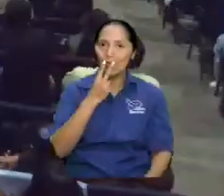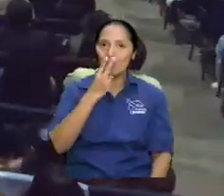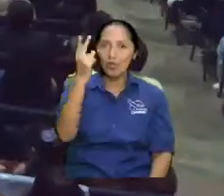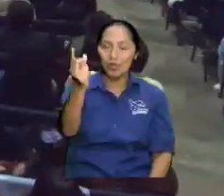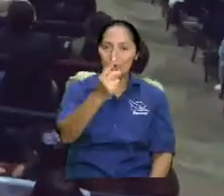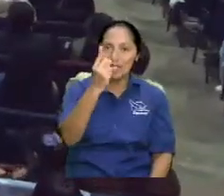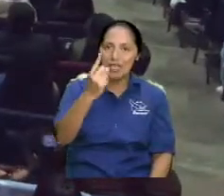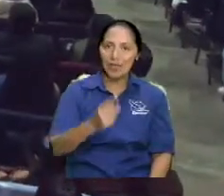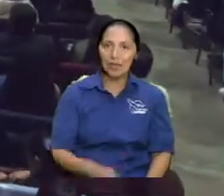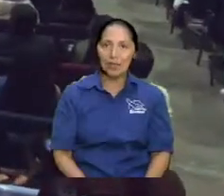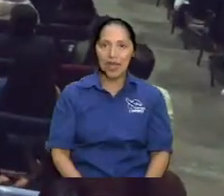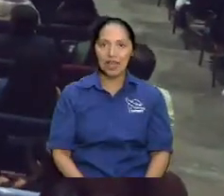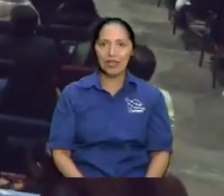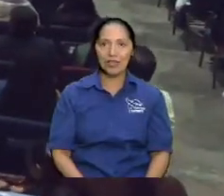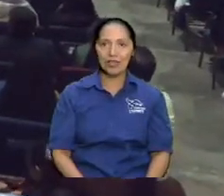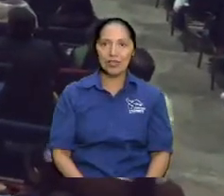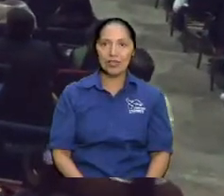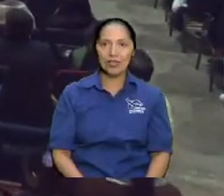eso es lo que quiere?